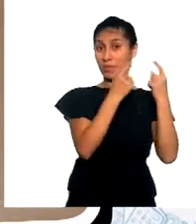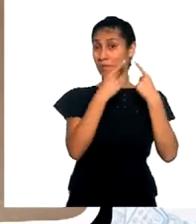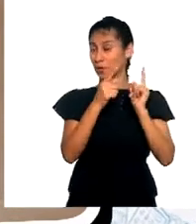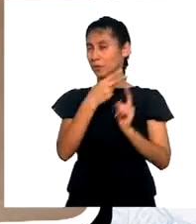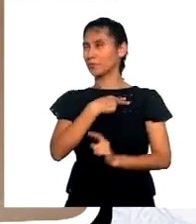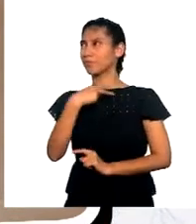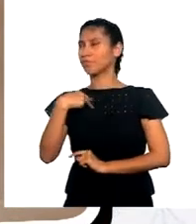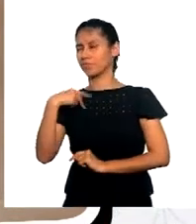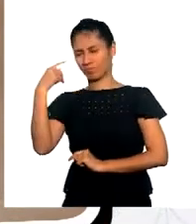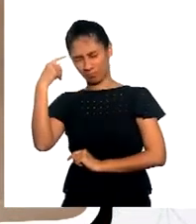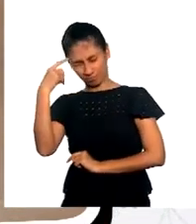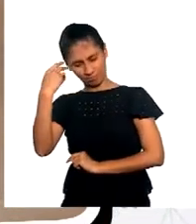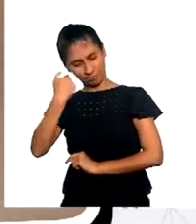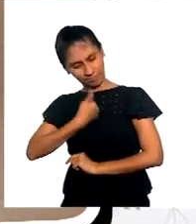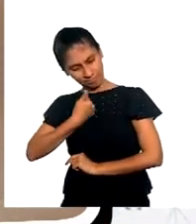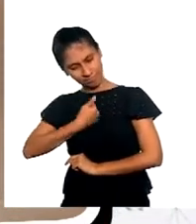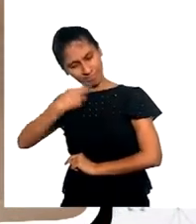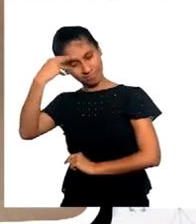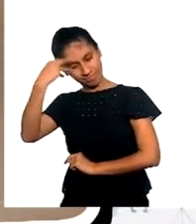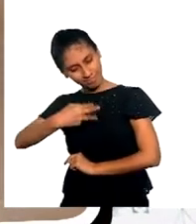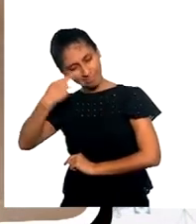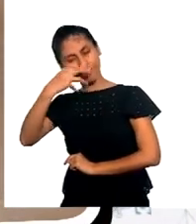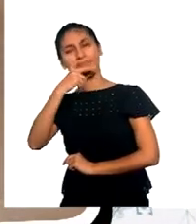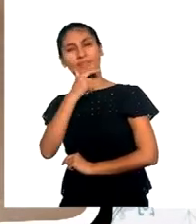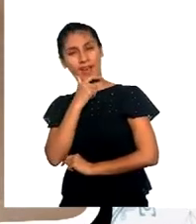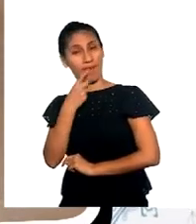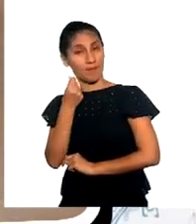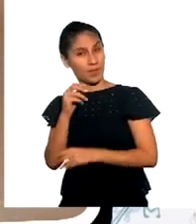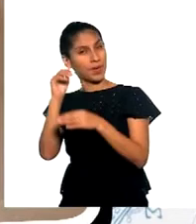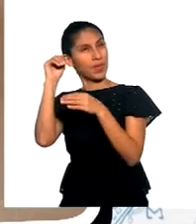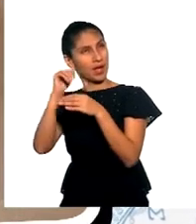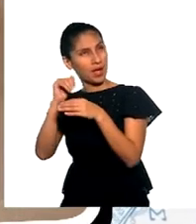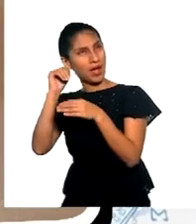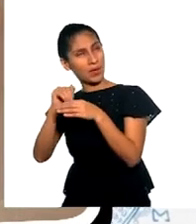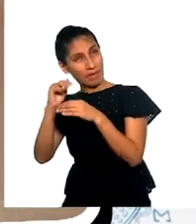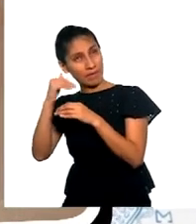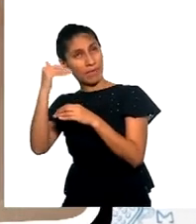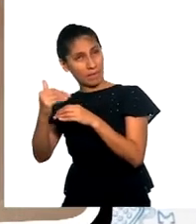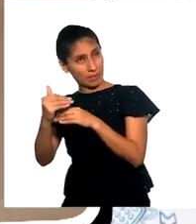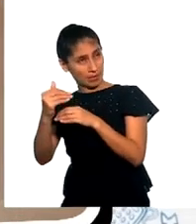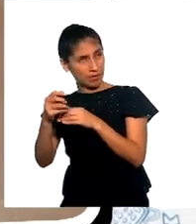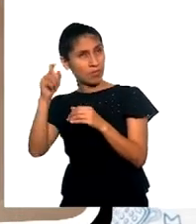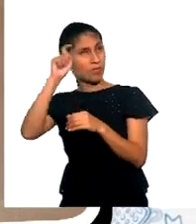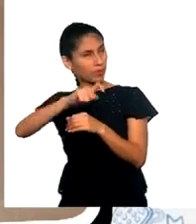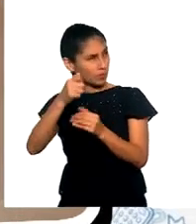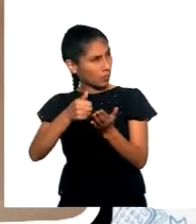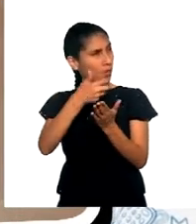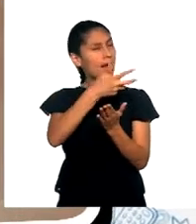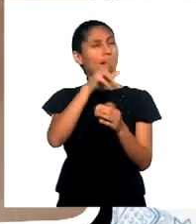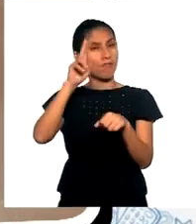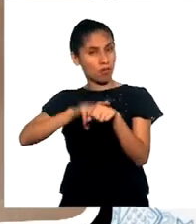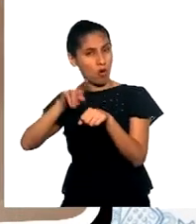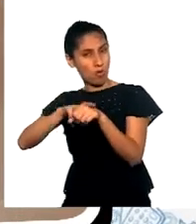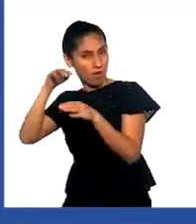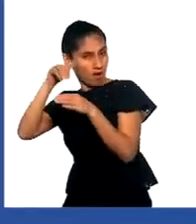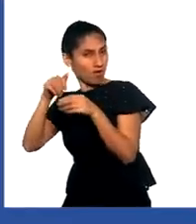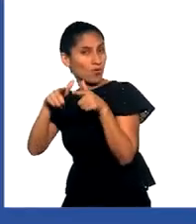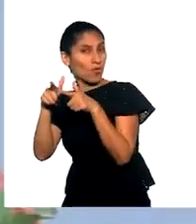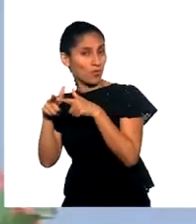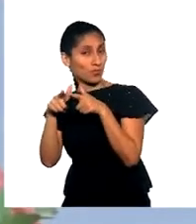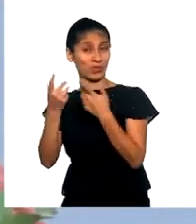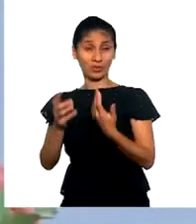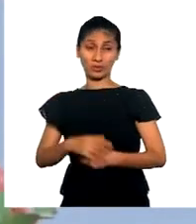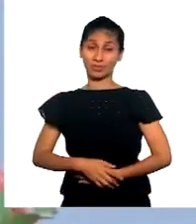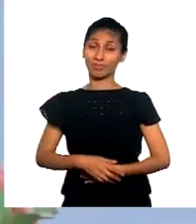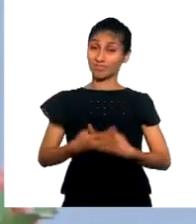nosotros nos lo proponemos con disciplina y perseverancia es una de las cosas más gratificantes que uno puede sentir